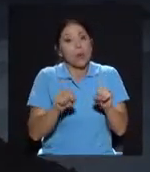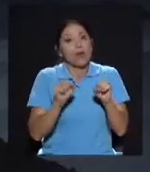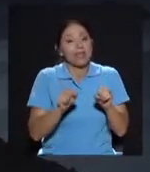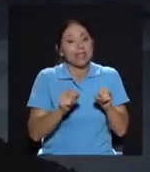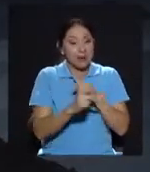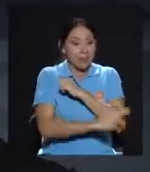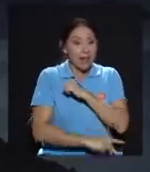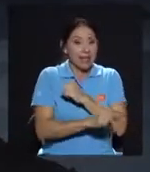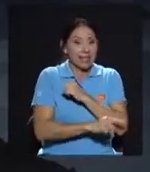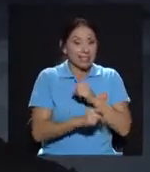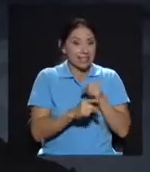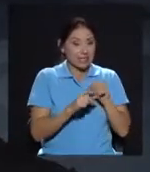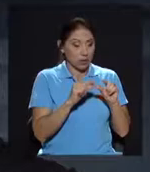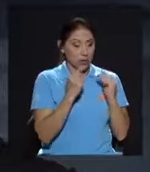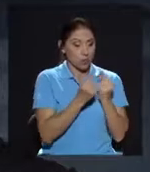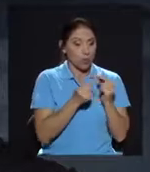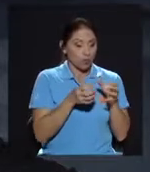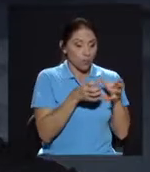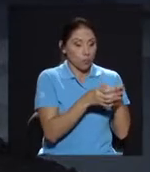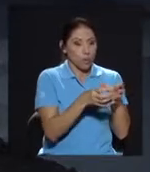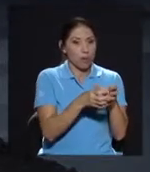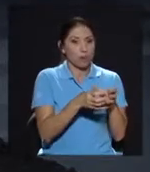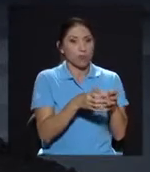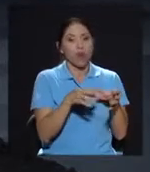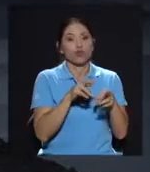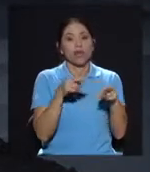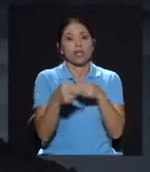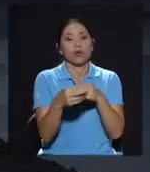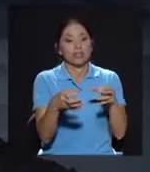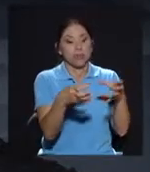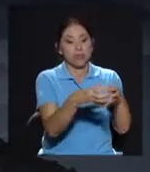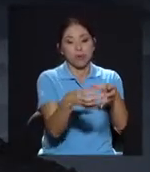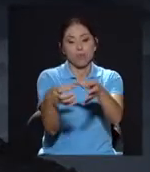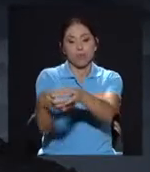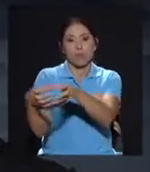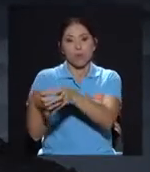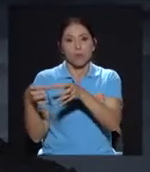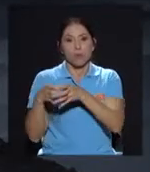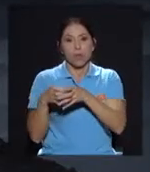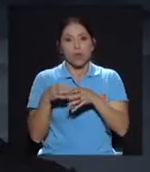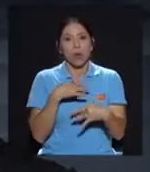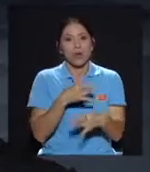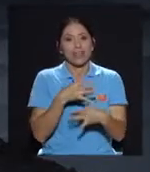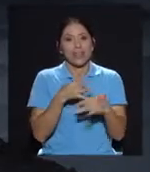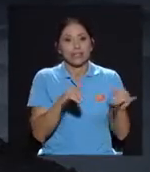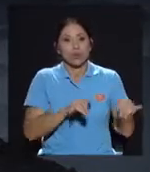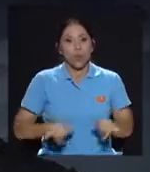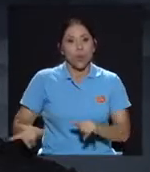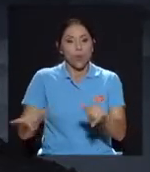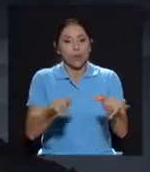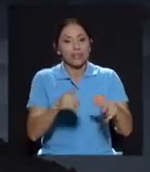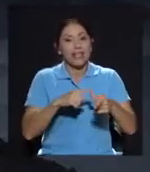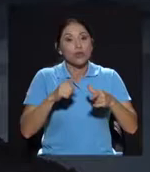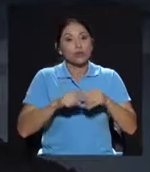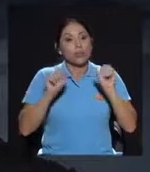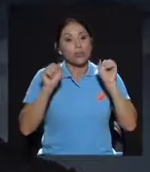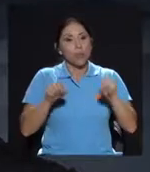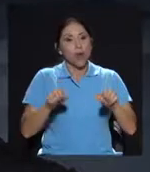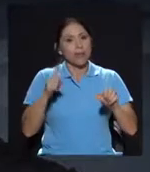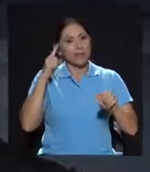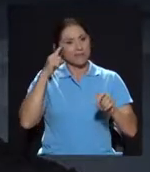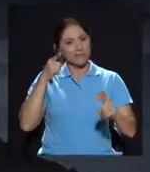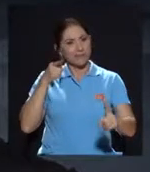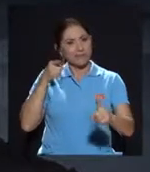se unan por interés común y que respetando esa plataforma común puedan construir sobre esto y